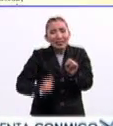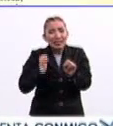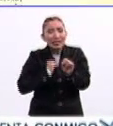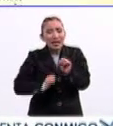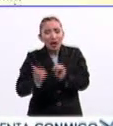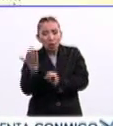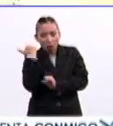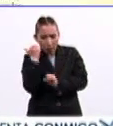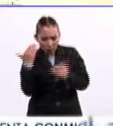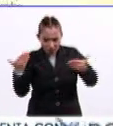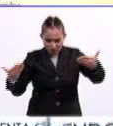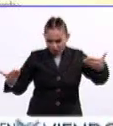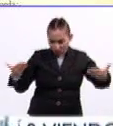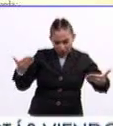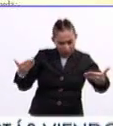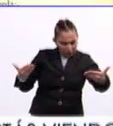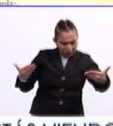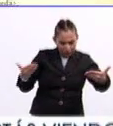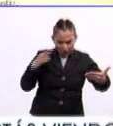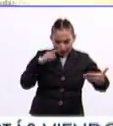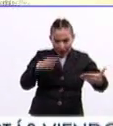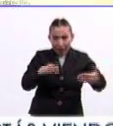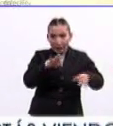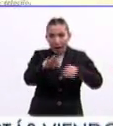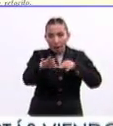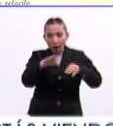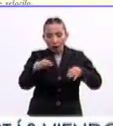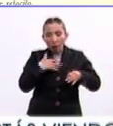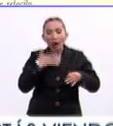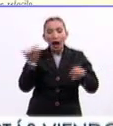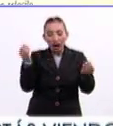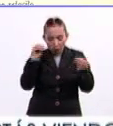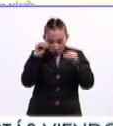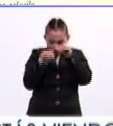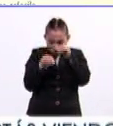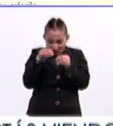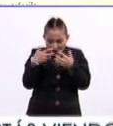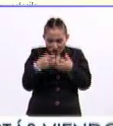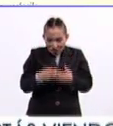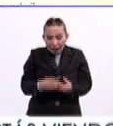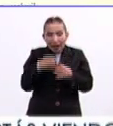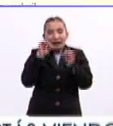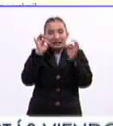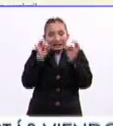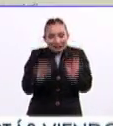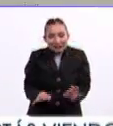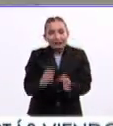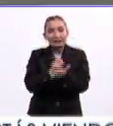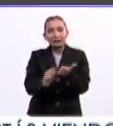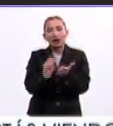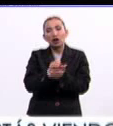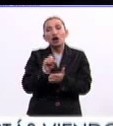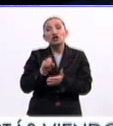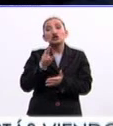comparemos y que a partir de ese trabajo logremos reconstruir el texto que Sor Juana idealmente